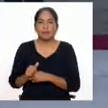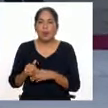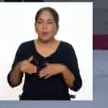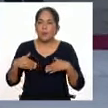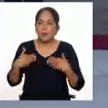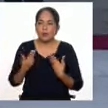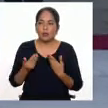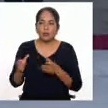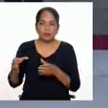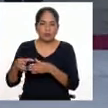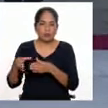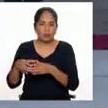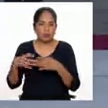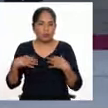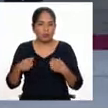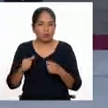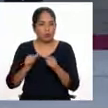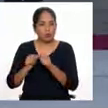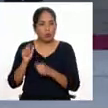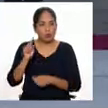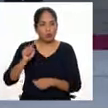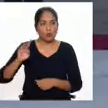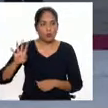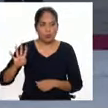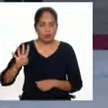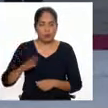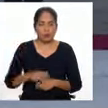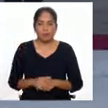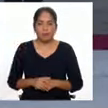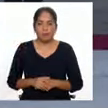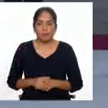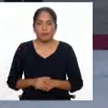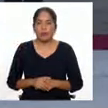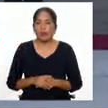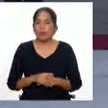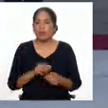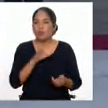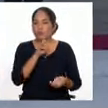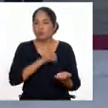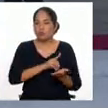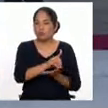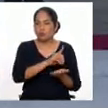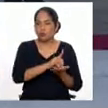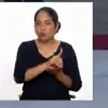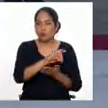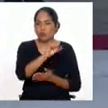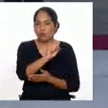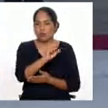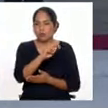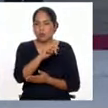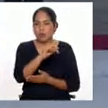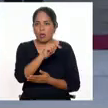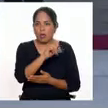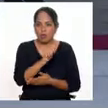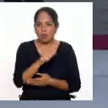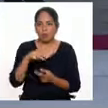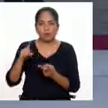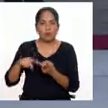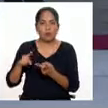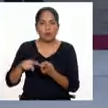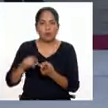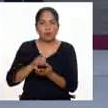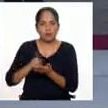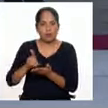su Centro de Salud 1-4. El Distrito de Zapagua, con su Centro de Salud Estratégico. El Distrito de